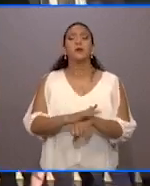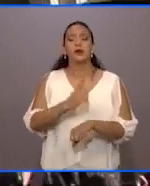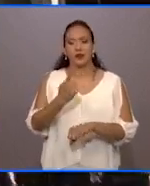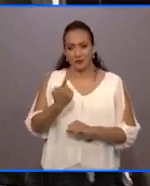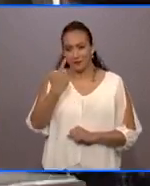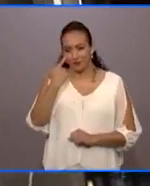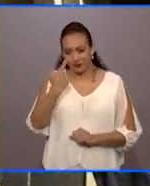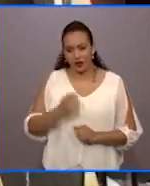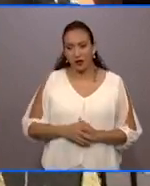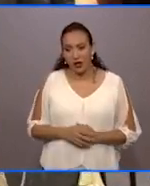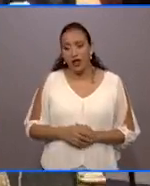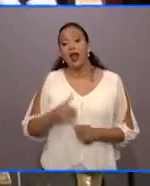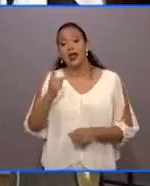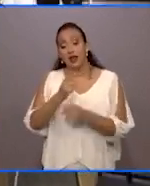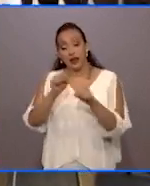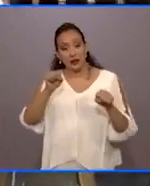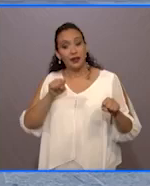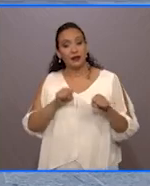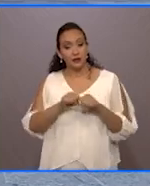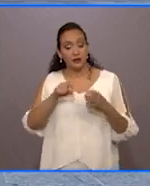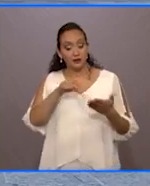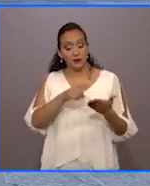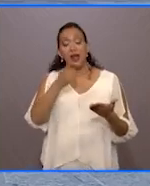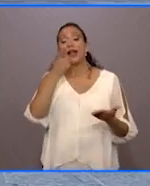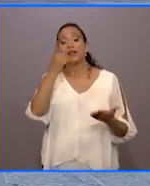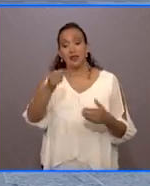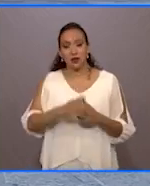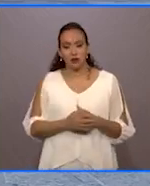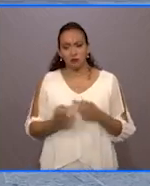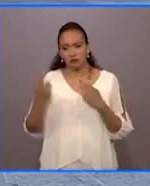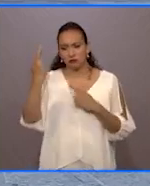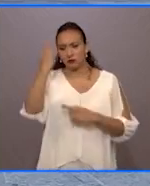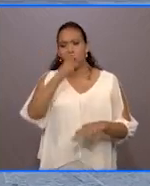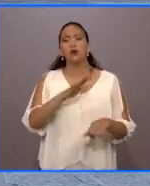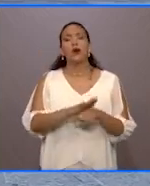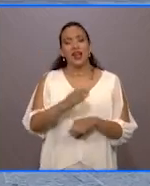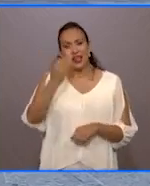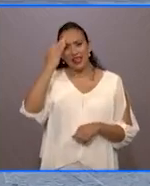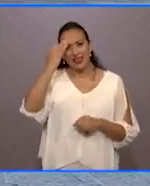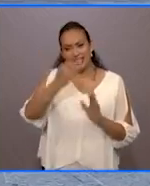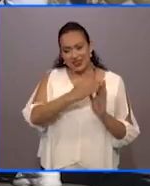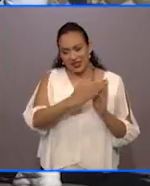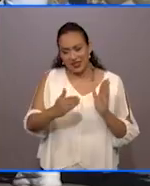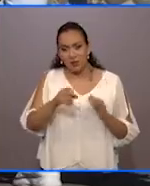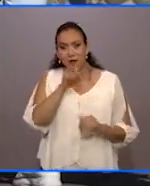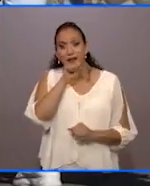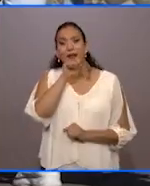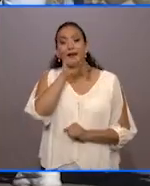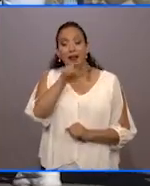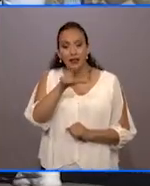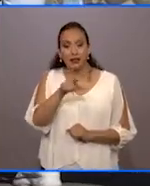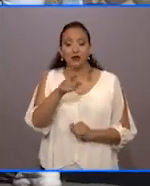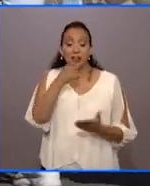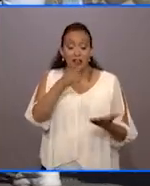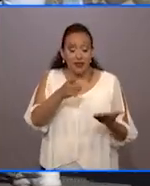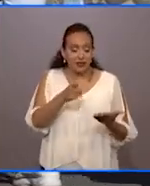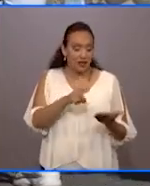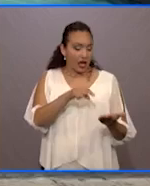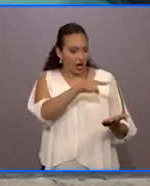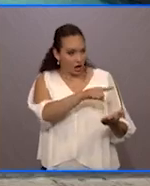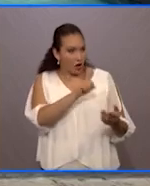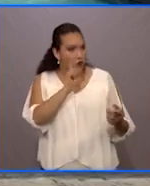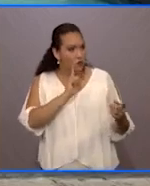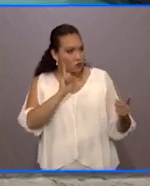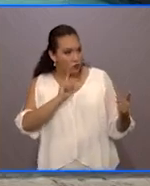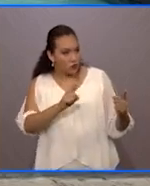desprende de la primera sala, que declaró inválido el plazo previsto en el Código Civil de Jalisco que excluía a